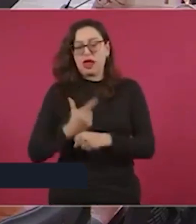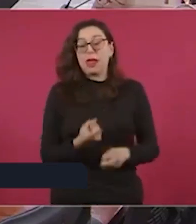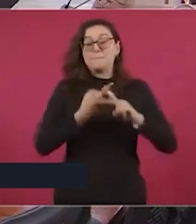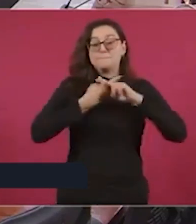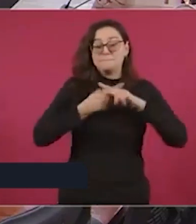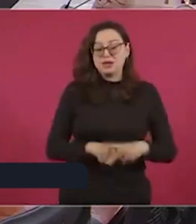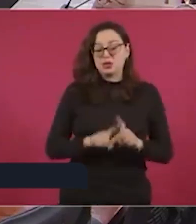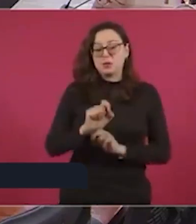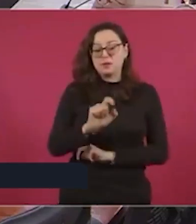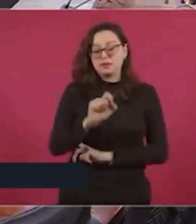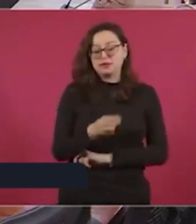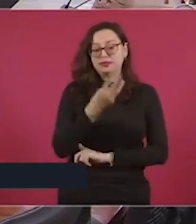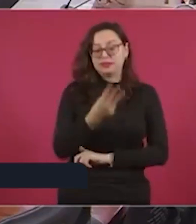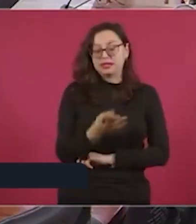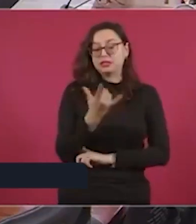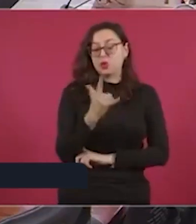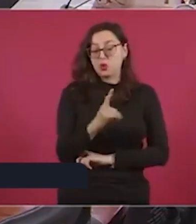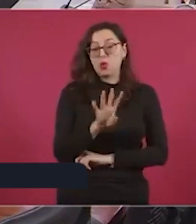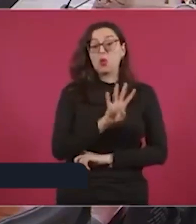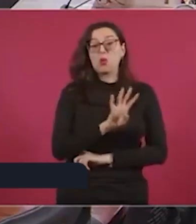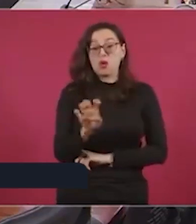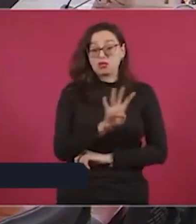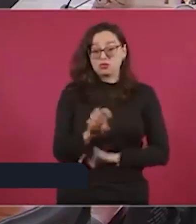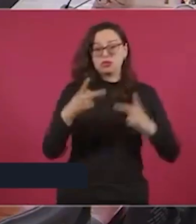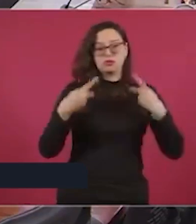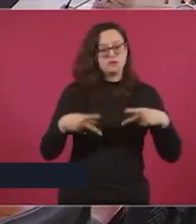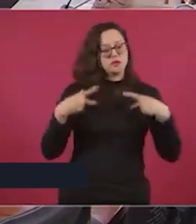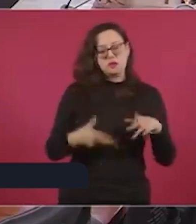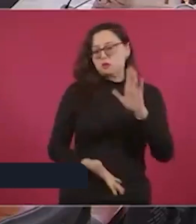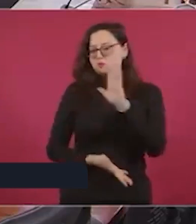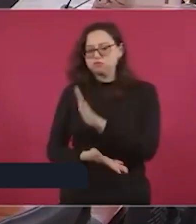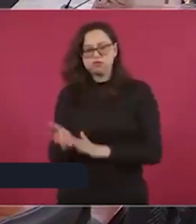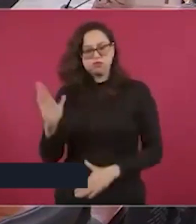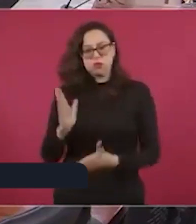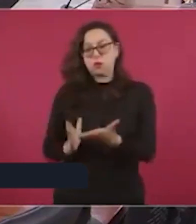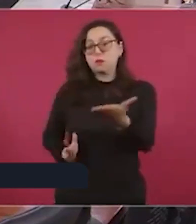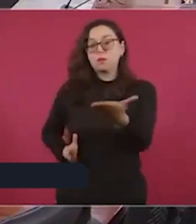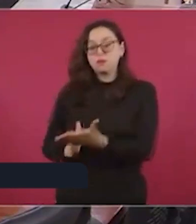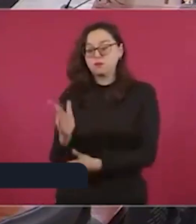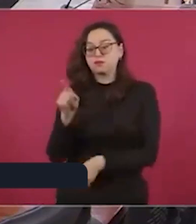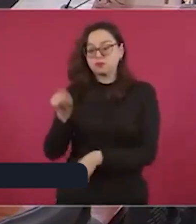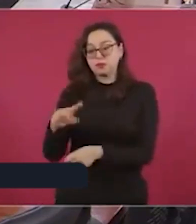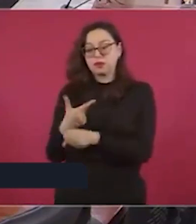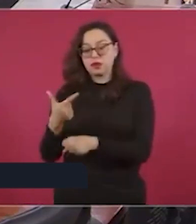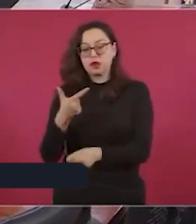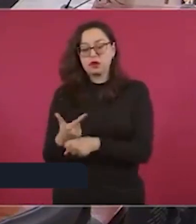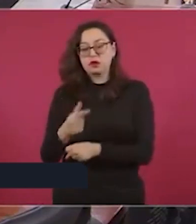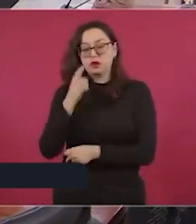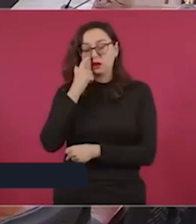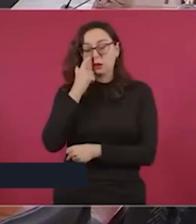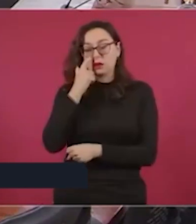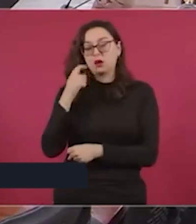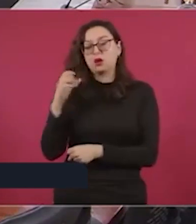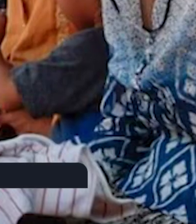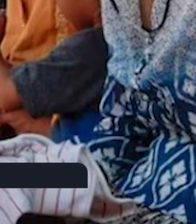presentado por la canciller El Éxodo de mexicanos comenzó el pasado 23 de julio de 2024 cuando un grupo de 400 personas